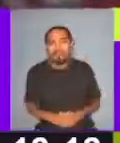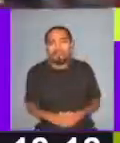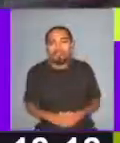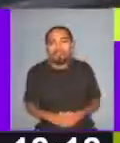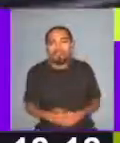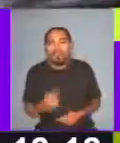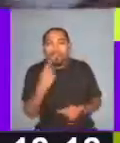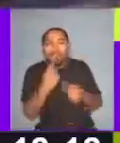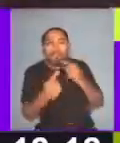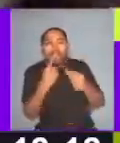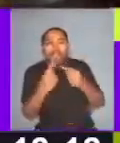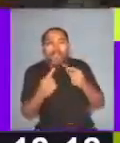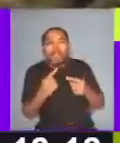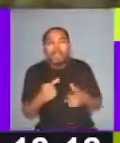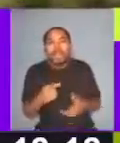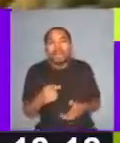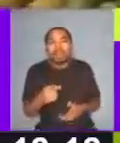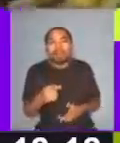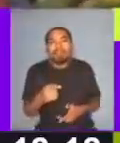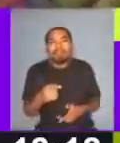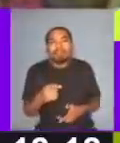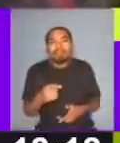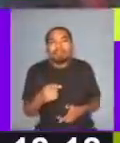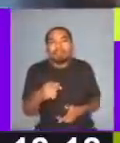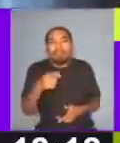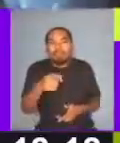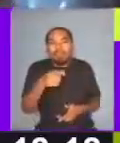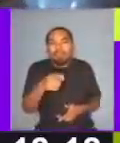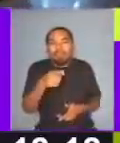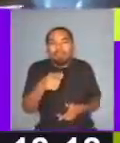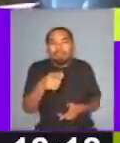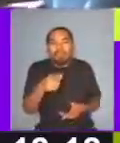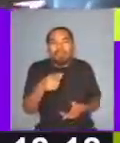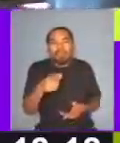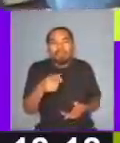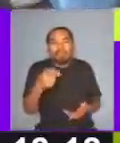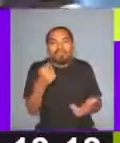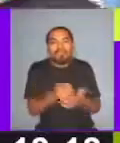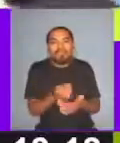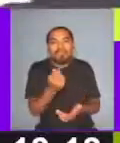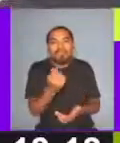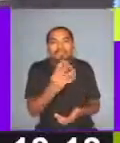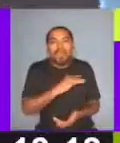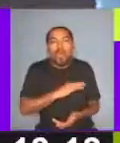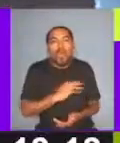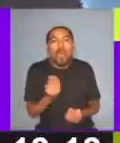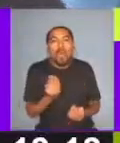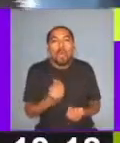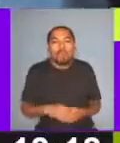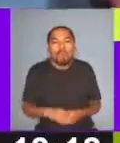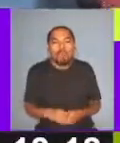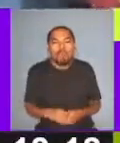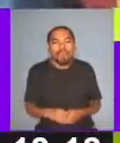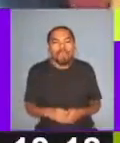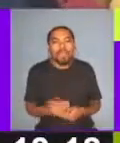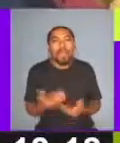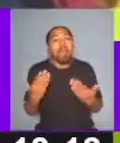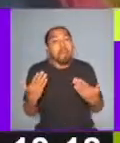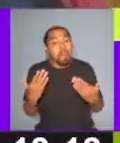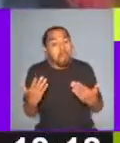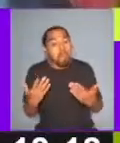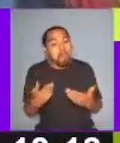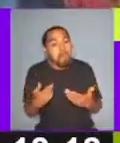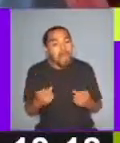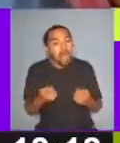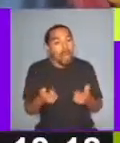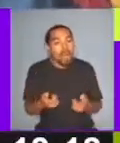quién son los que tienen que ver el tema del bolsillo está rindiendo el bolsillo para poder comprar las frutas y las verduras todo sube